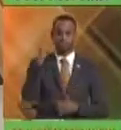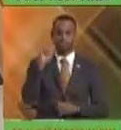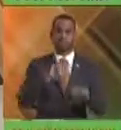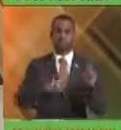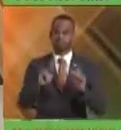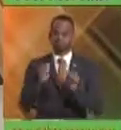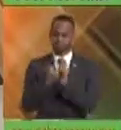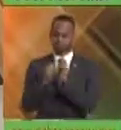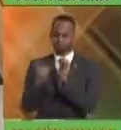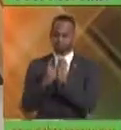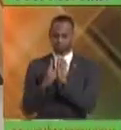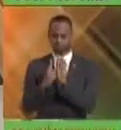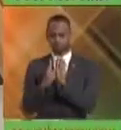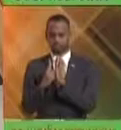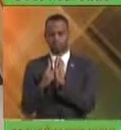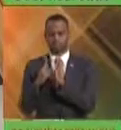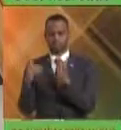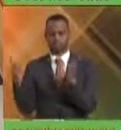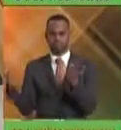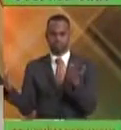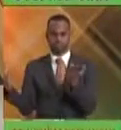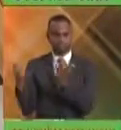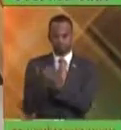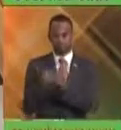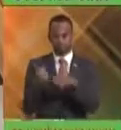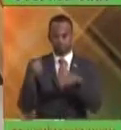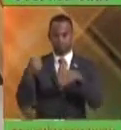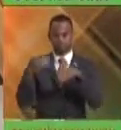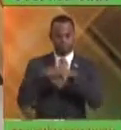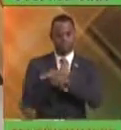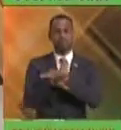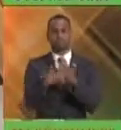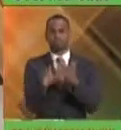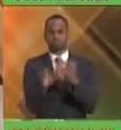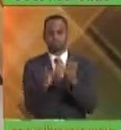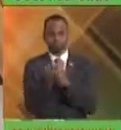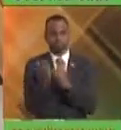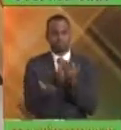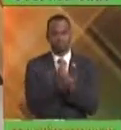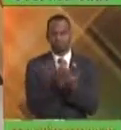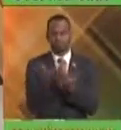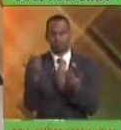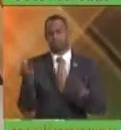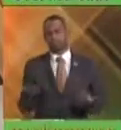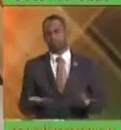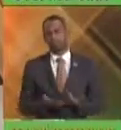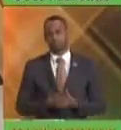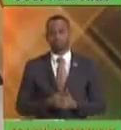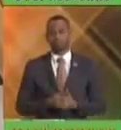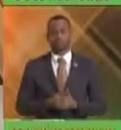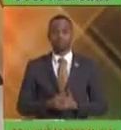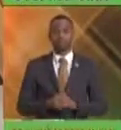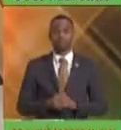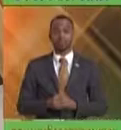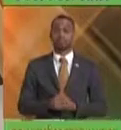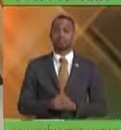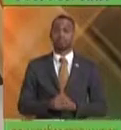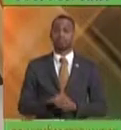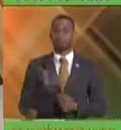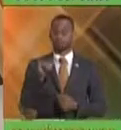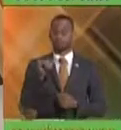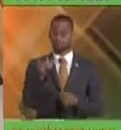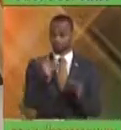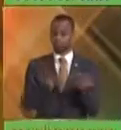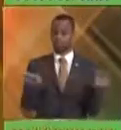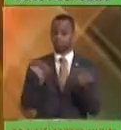esas personas con dificultades pues puedan tenga un acceso etc gortat sí